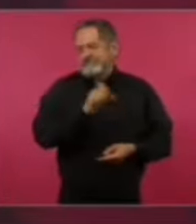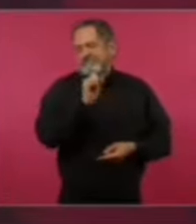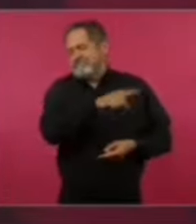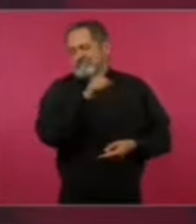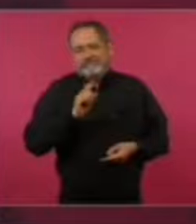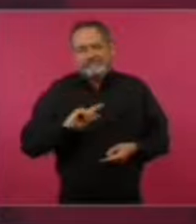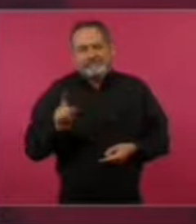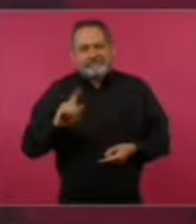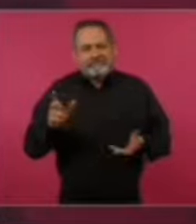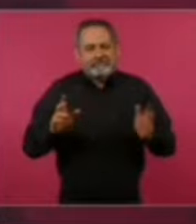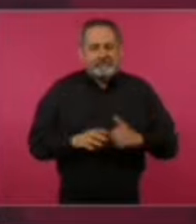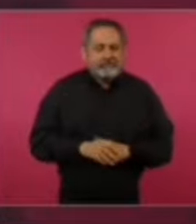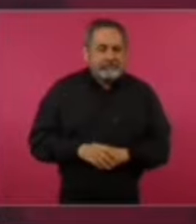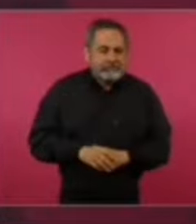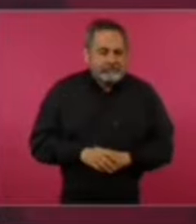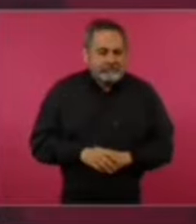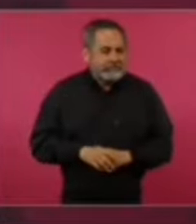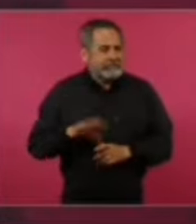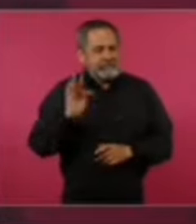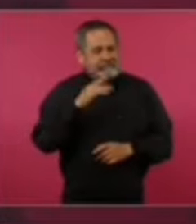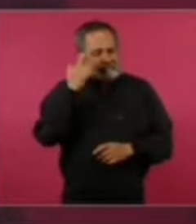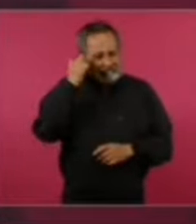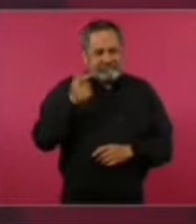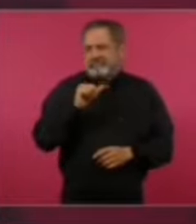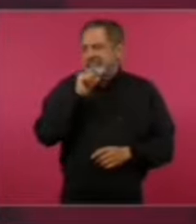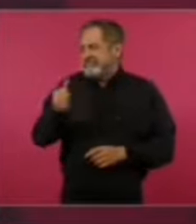tiene algún sustento.